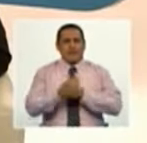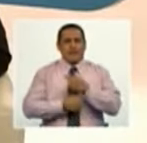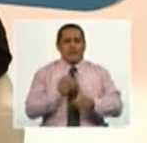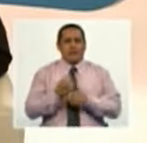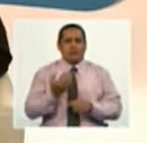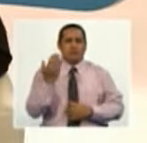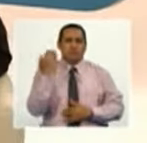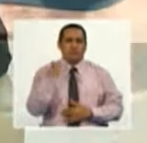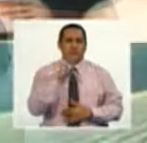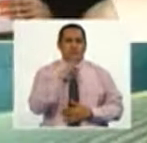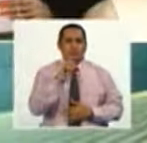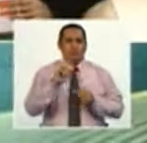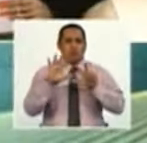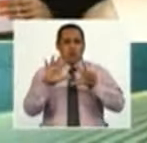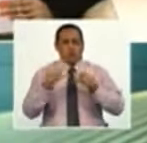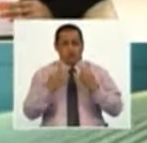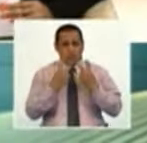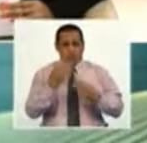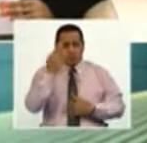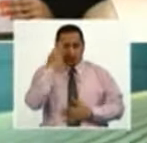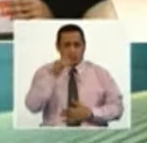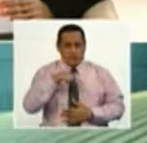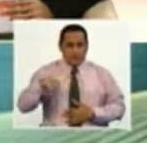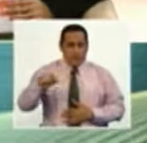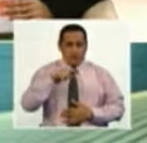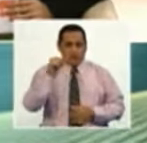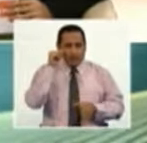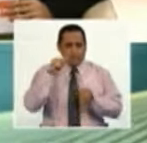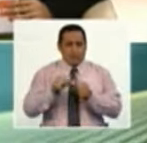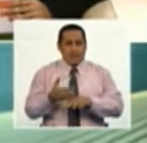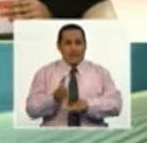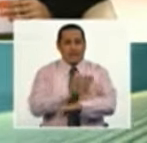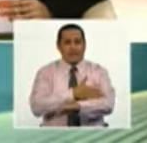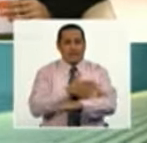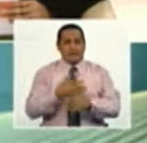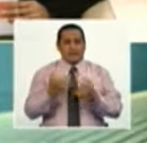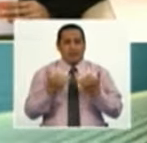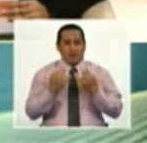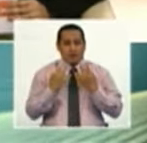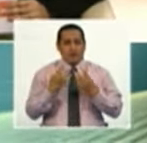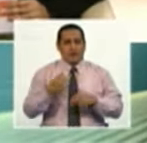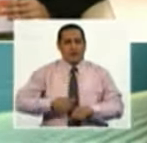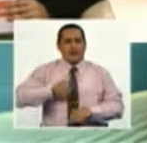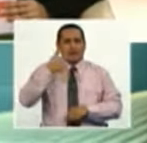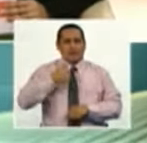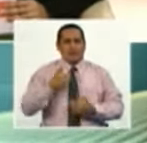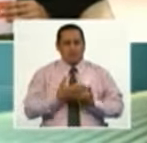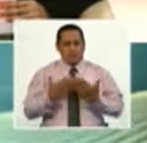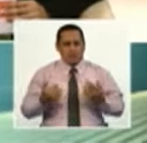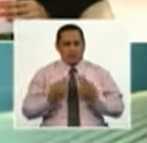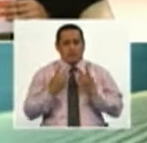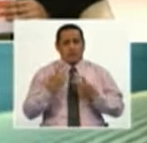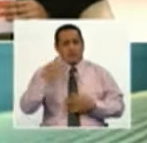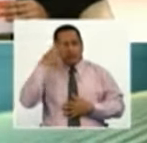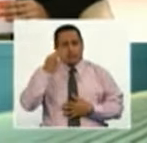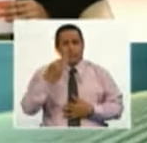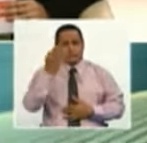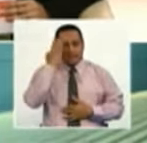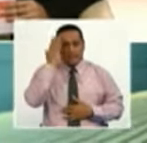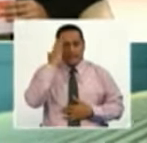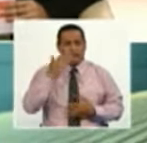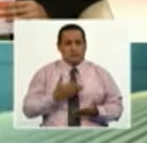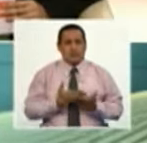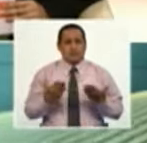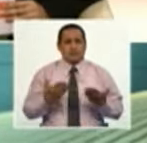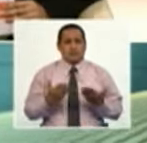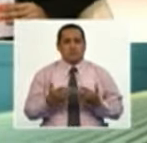año 2008. Y como usted bien ha recordado en el segmento anterior, y ahora también, el jefe de recursos humanos aparentemente conocía